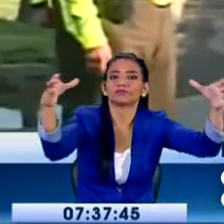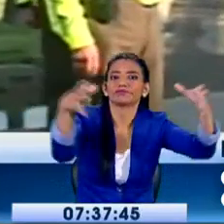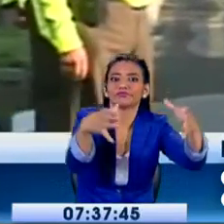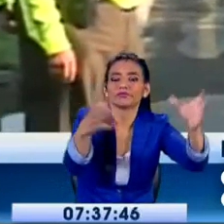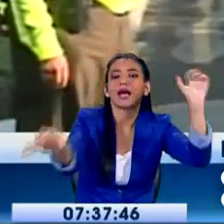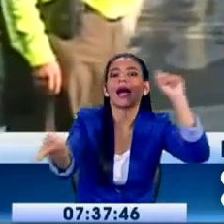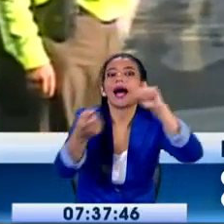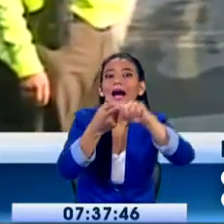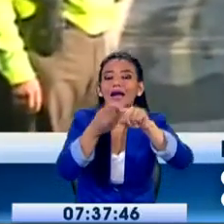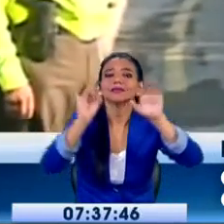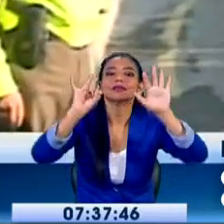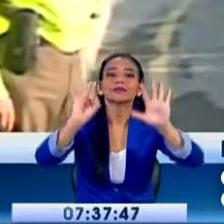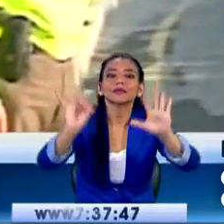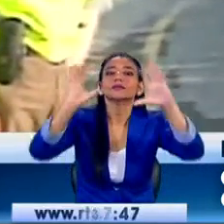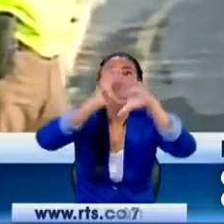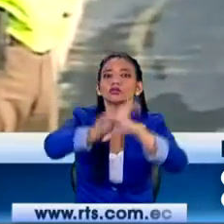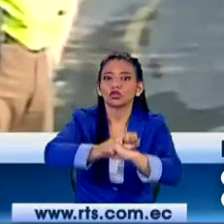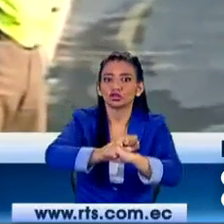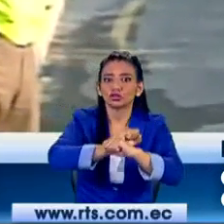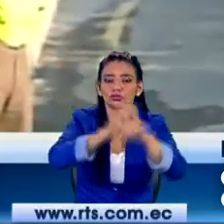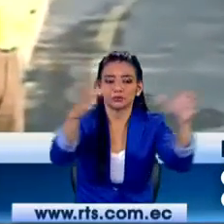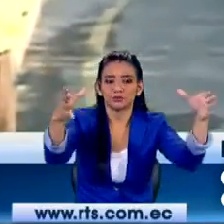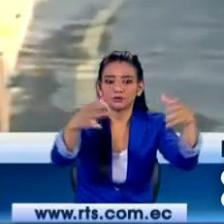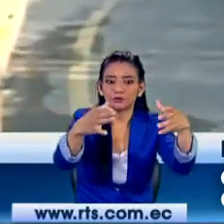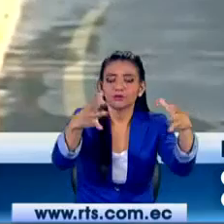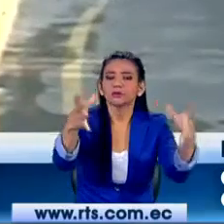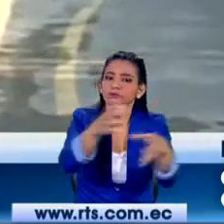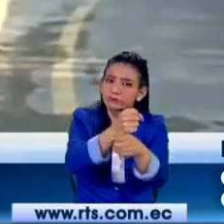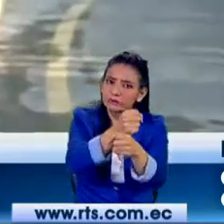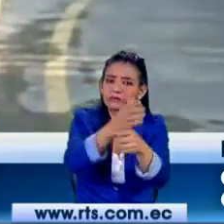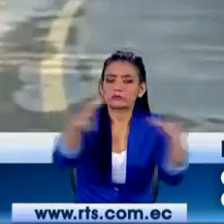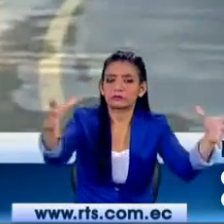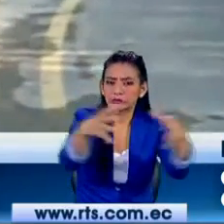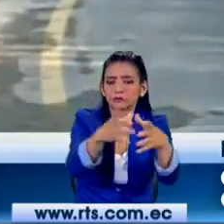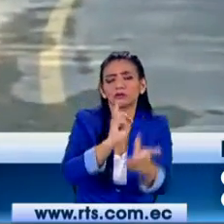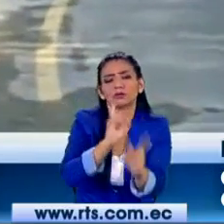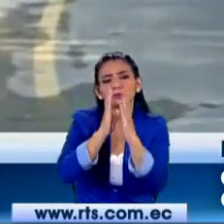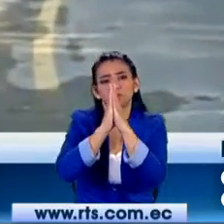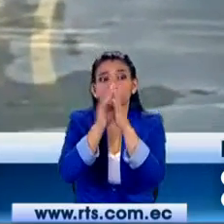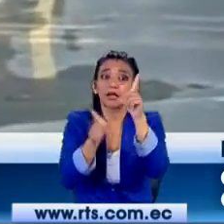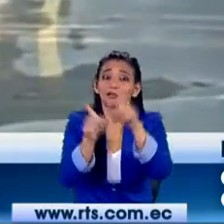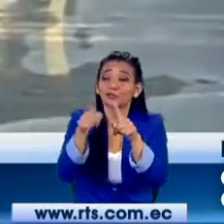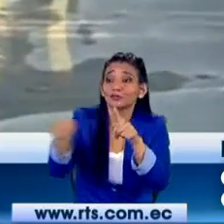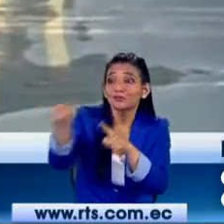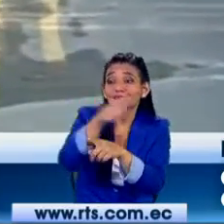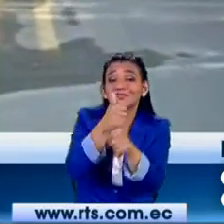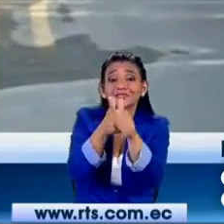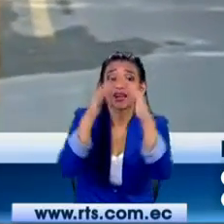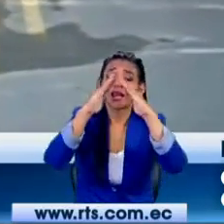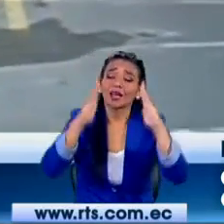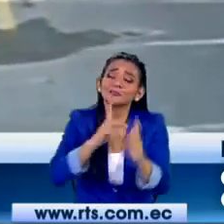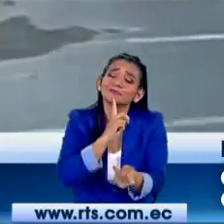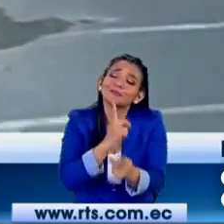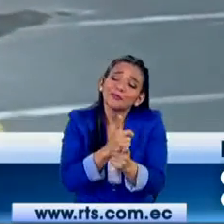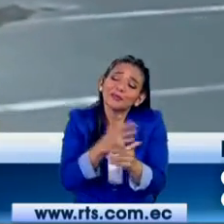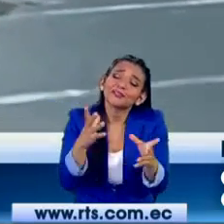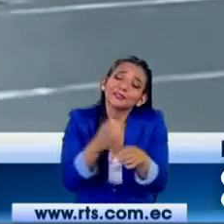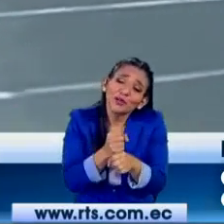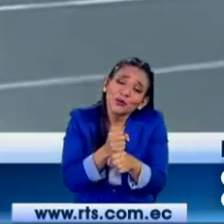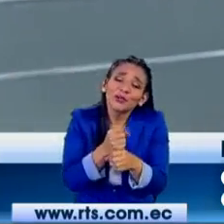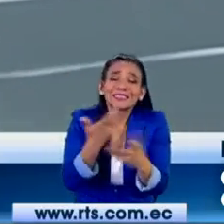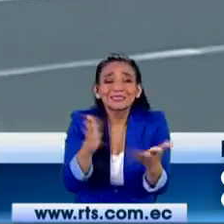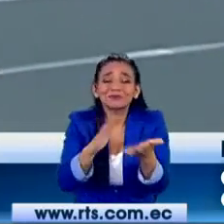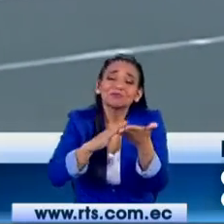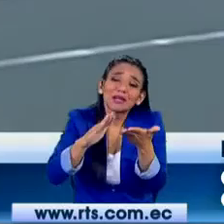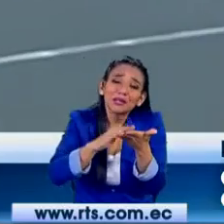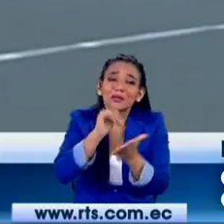las 19 horas aproximadamente, por eso pedimos la comprensión de todos los ciudadanos que viven en ese sector y que sí, siempre se complica un